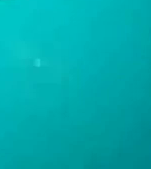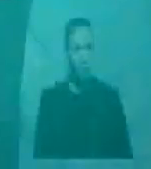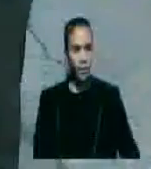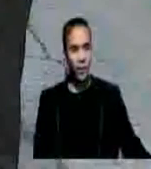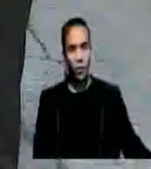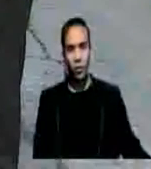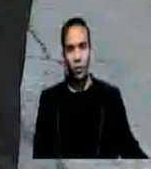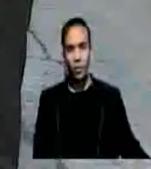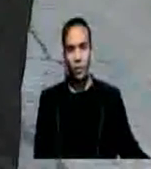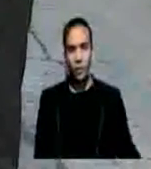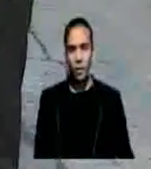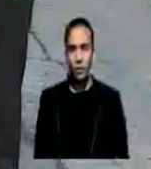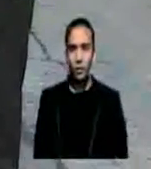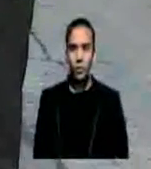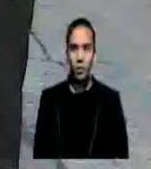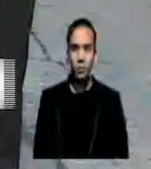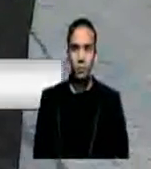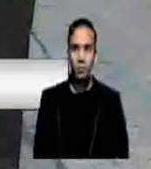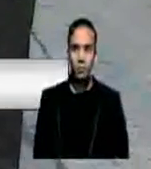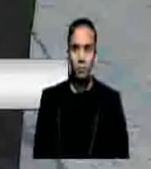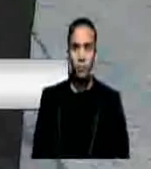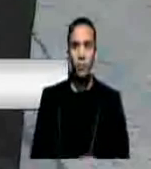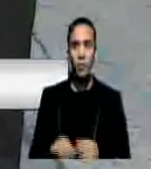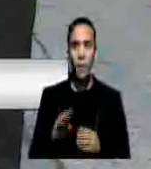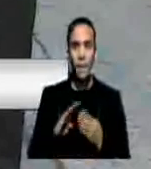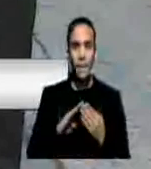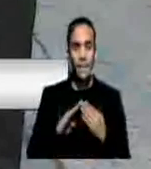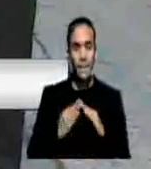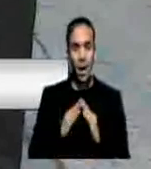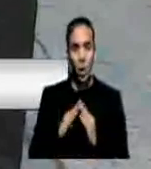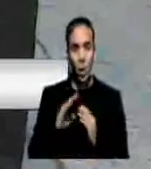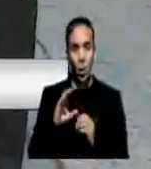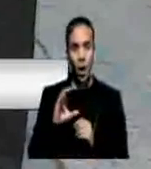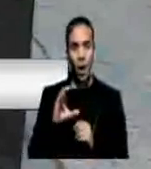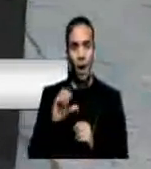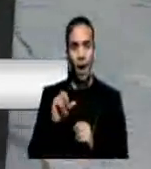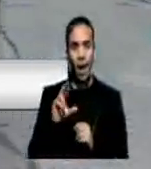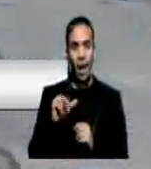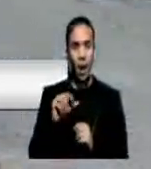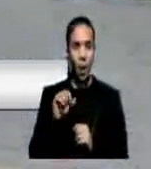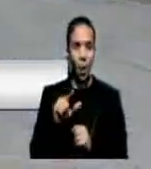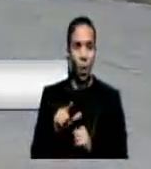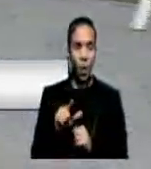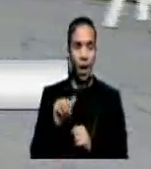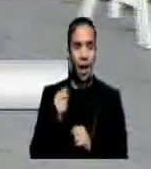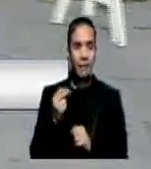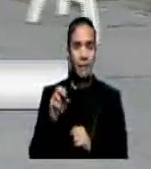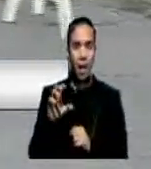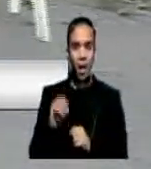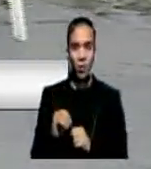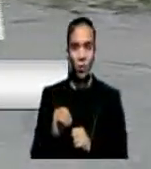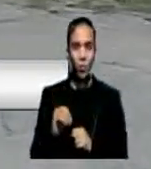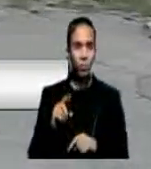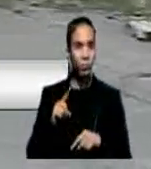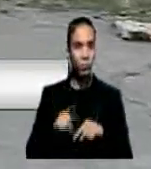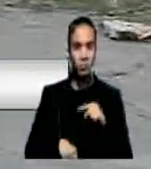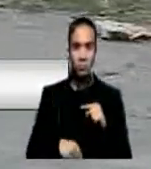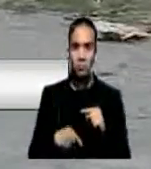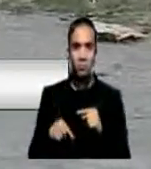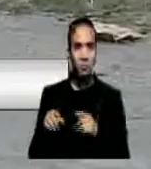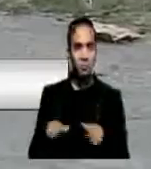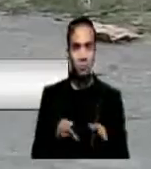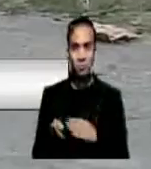para los residentes del barrio caracol de añasco es cuestión de espera para que colapse el acceso a sus hogares pues